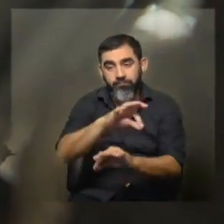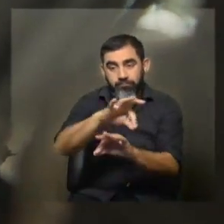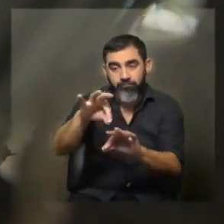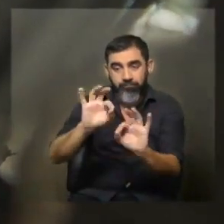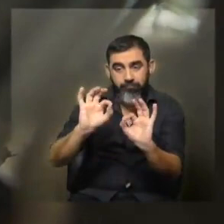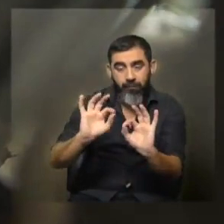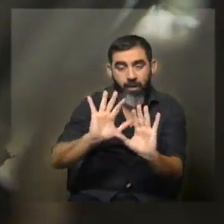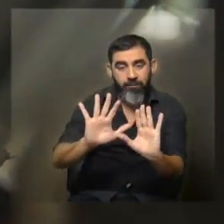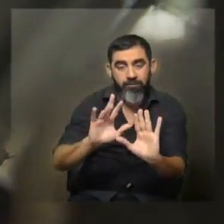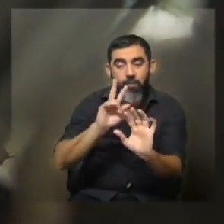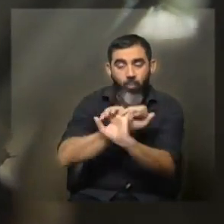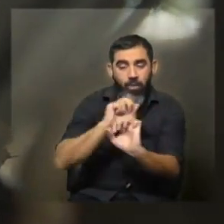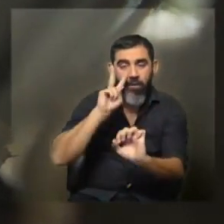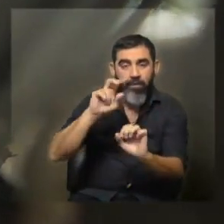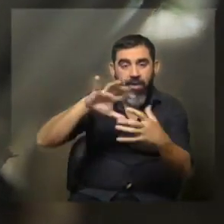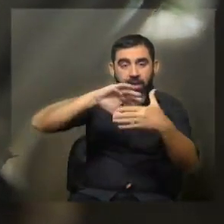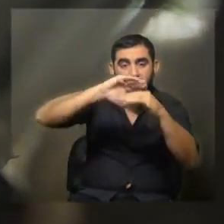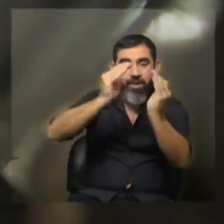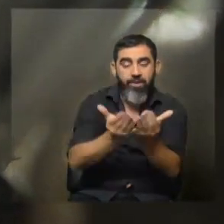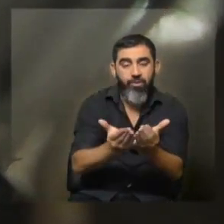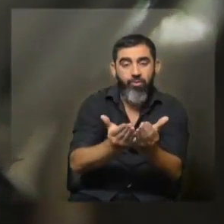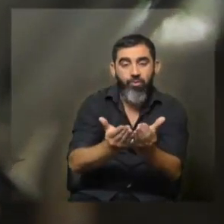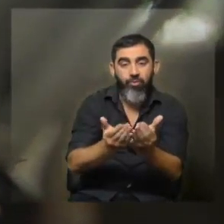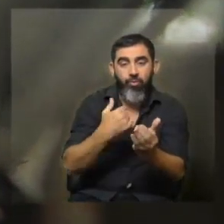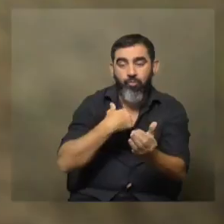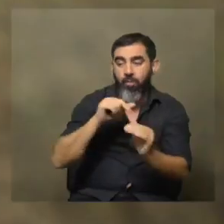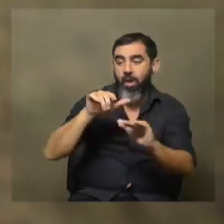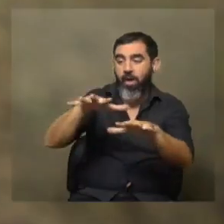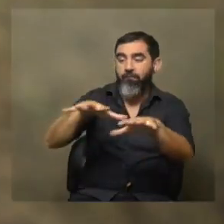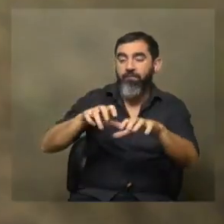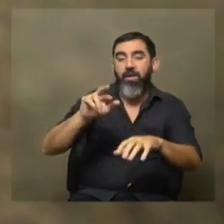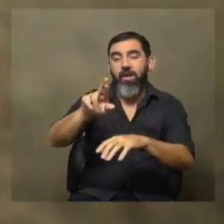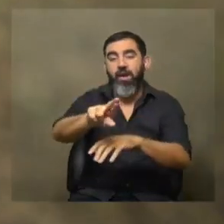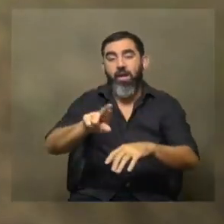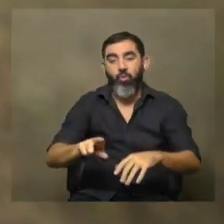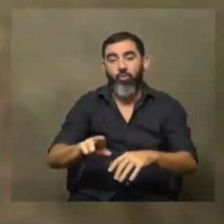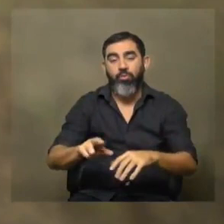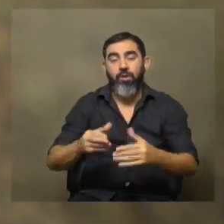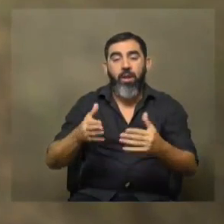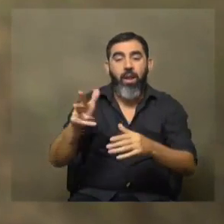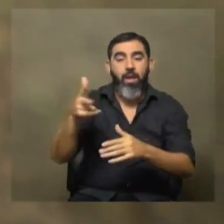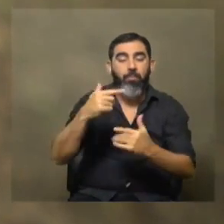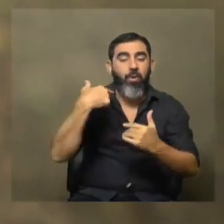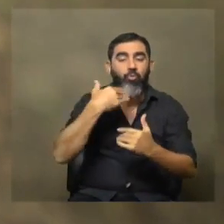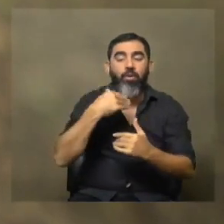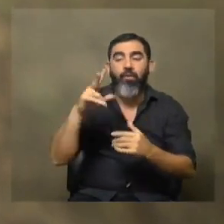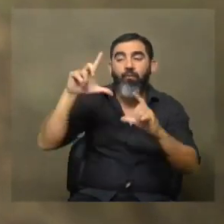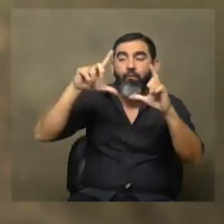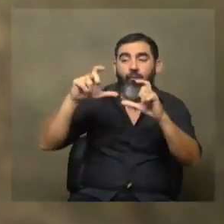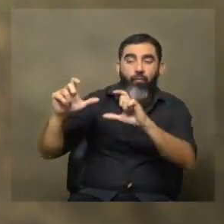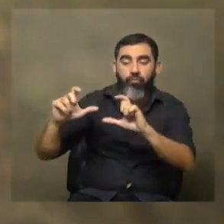permitió también ver que el nido no es que decía soy para ratón, así como la cámara no sabe que tenía que sacarle foto a los